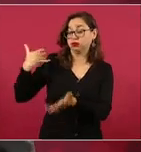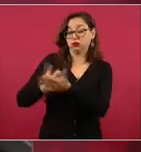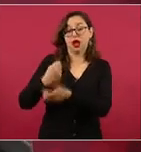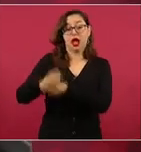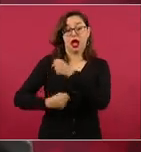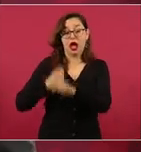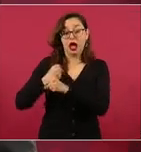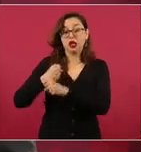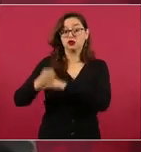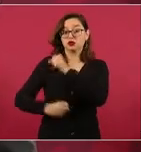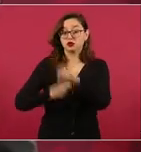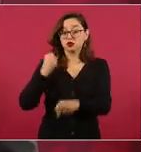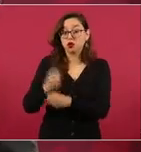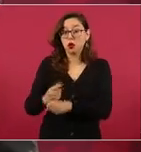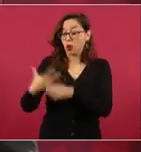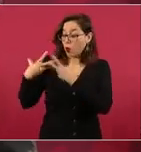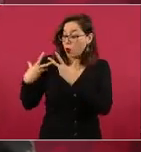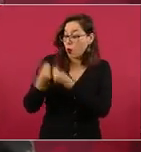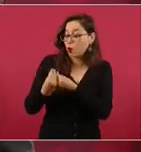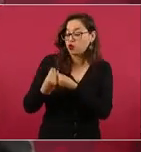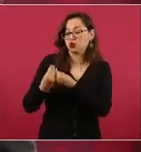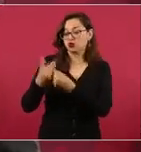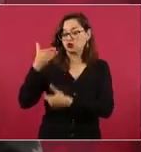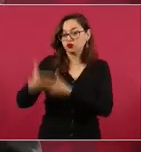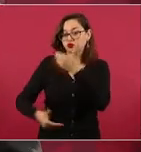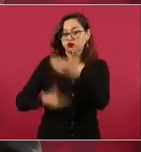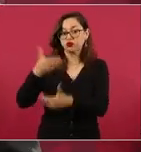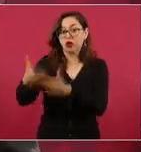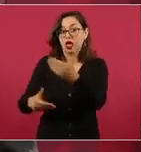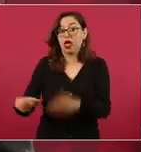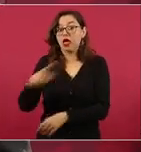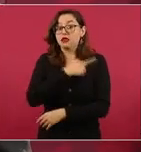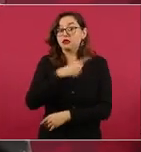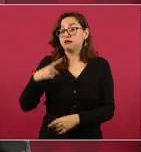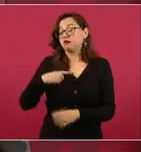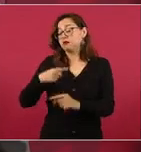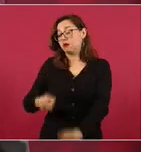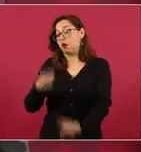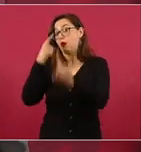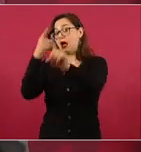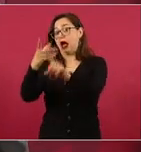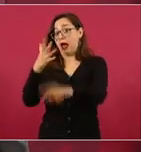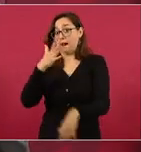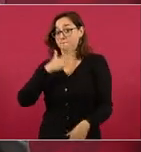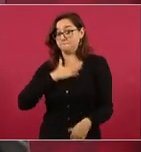que tener muy en cuenta que no luchamos por cargos,